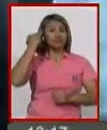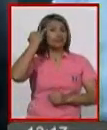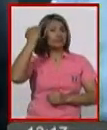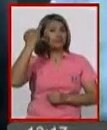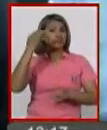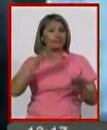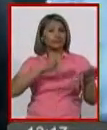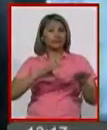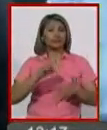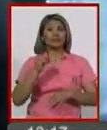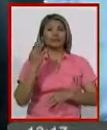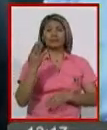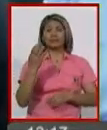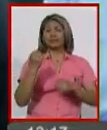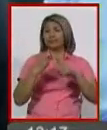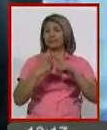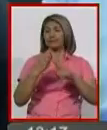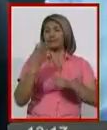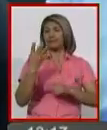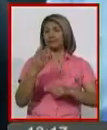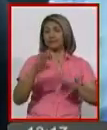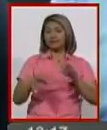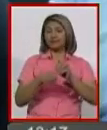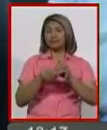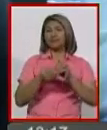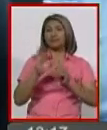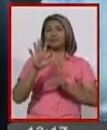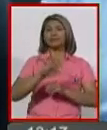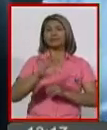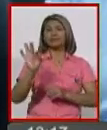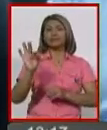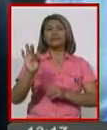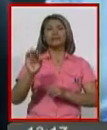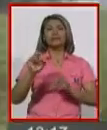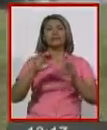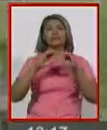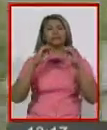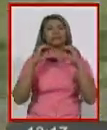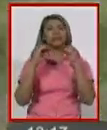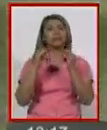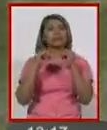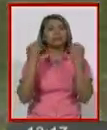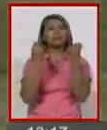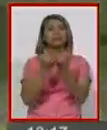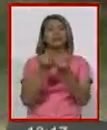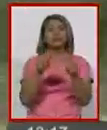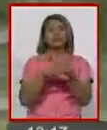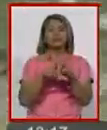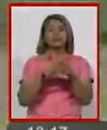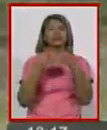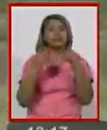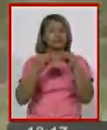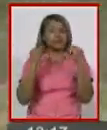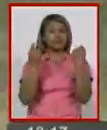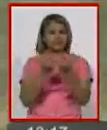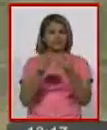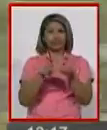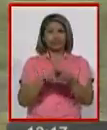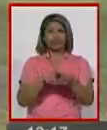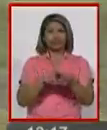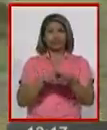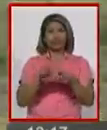iniciativa la hemos hecho los 4x4, a los cuales se han sumado 59 clubes en total, de los cuales hay club